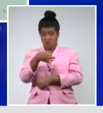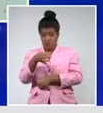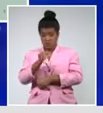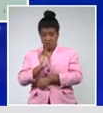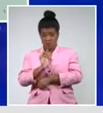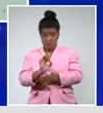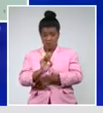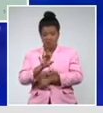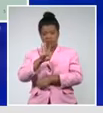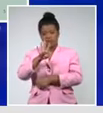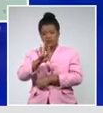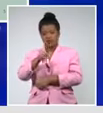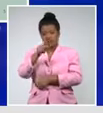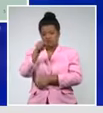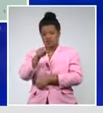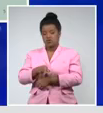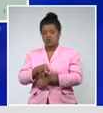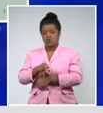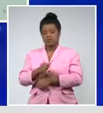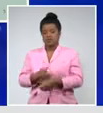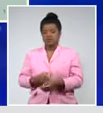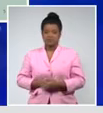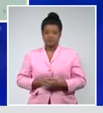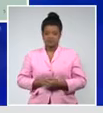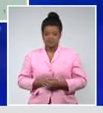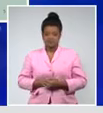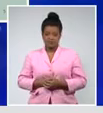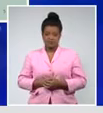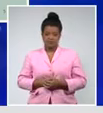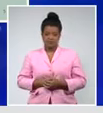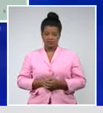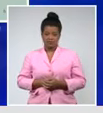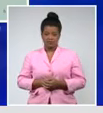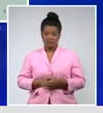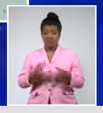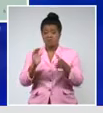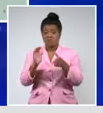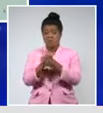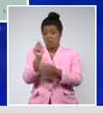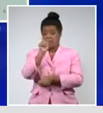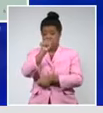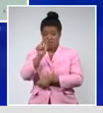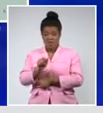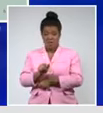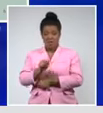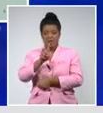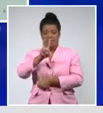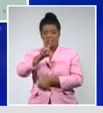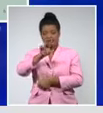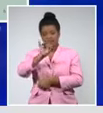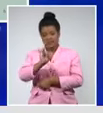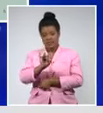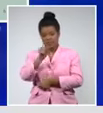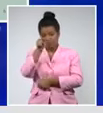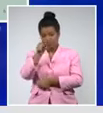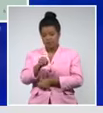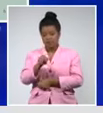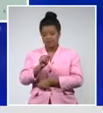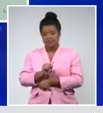diagnostican 4 casos autóctonos. En Mayabeque se diagnostican 27 casos autóctonos,